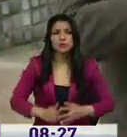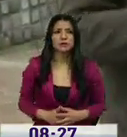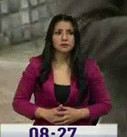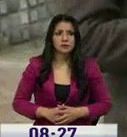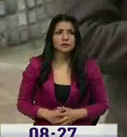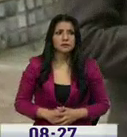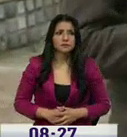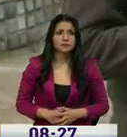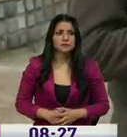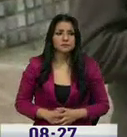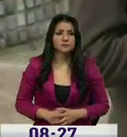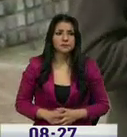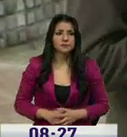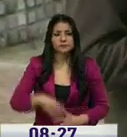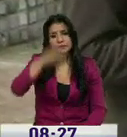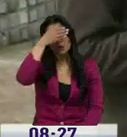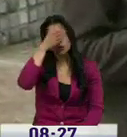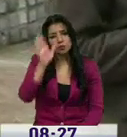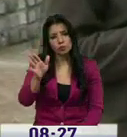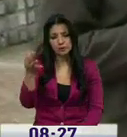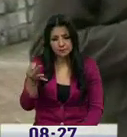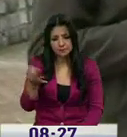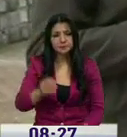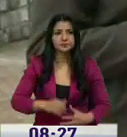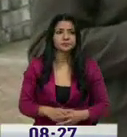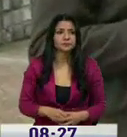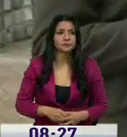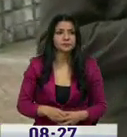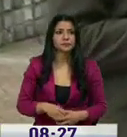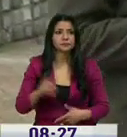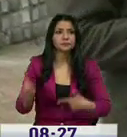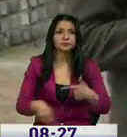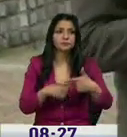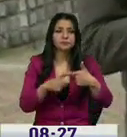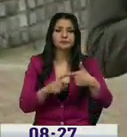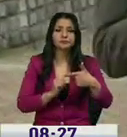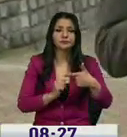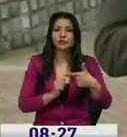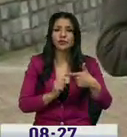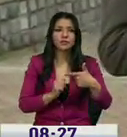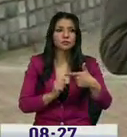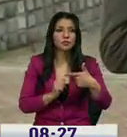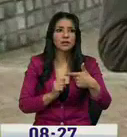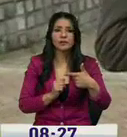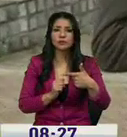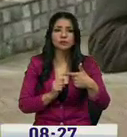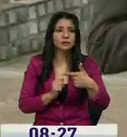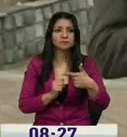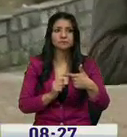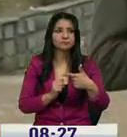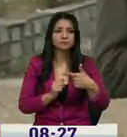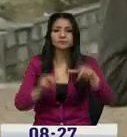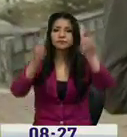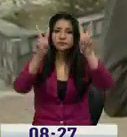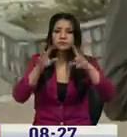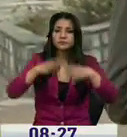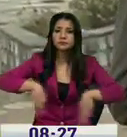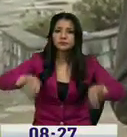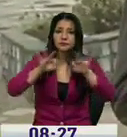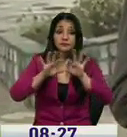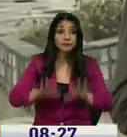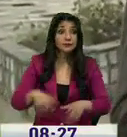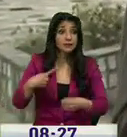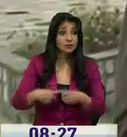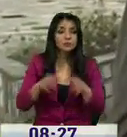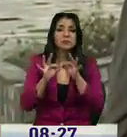Lo que hacen ellos es cultura urbana pura. Y lo que tú me decías hace un momento, por supuesto, uno de los temas importantes que tenemos es